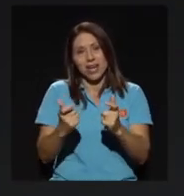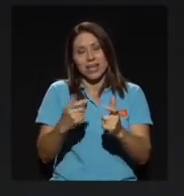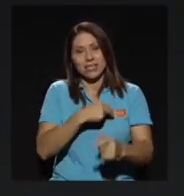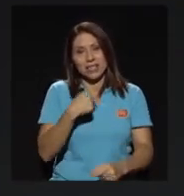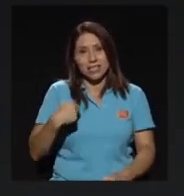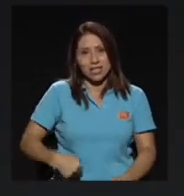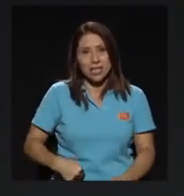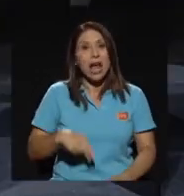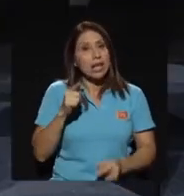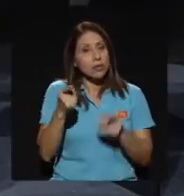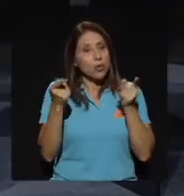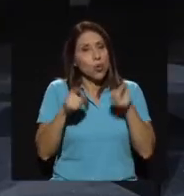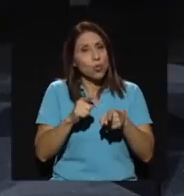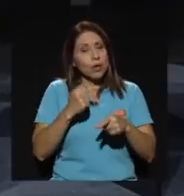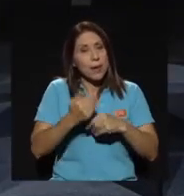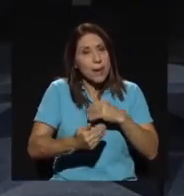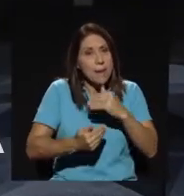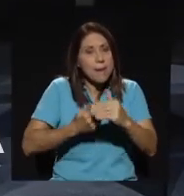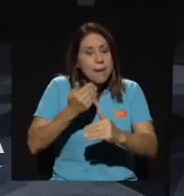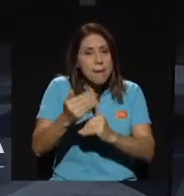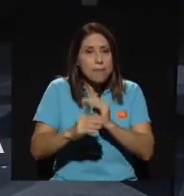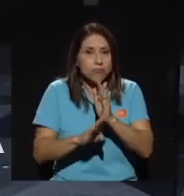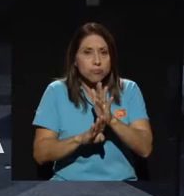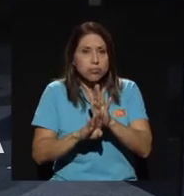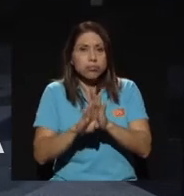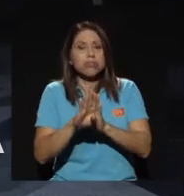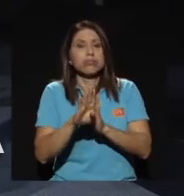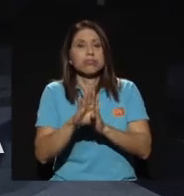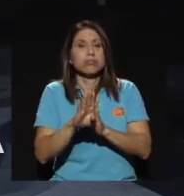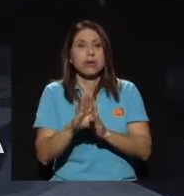proceso de crecimiento no no hay qué